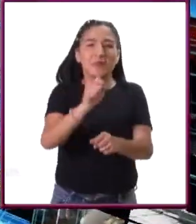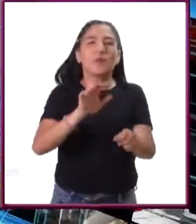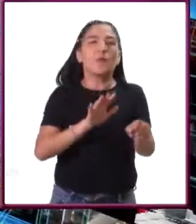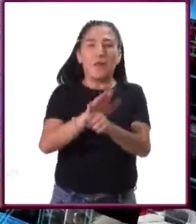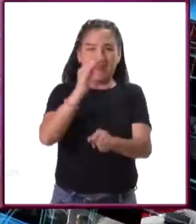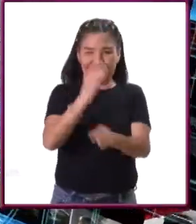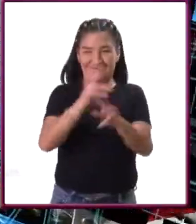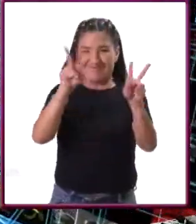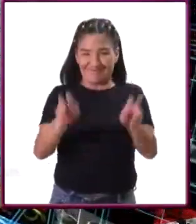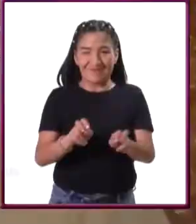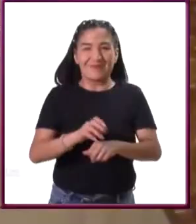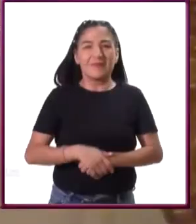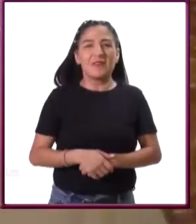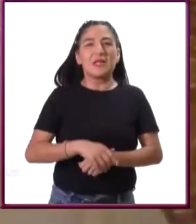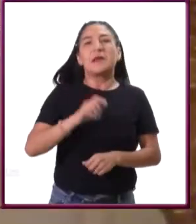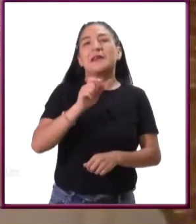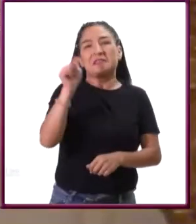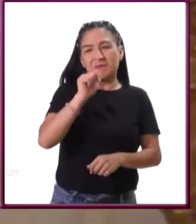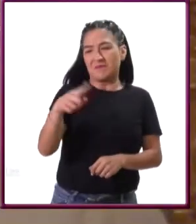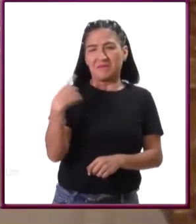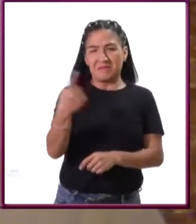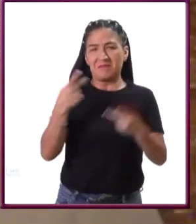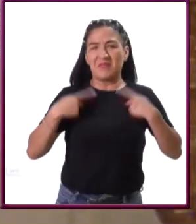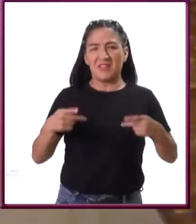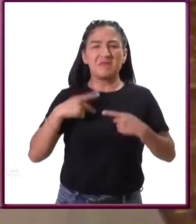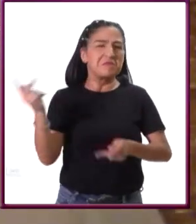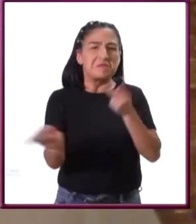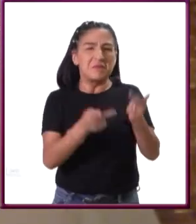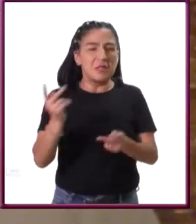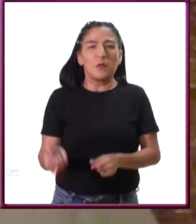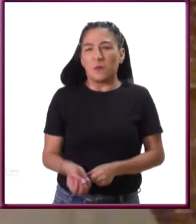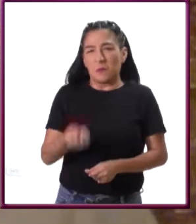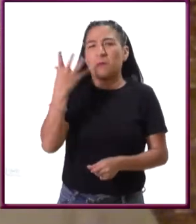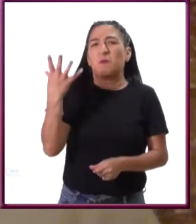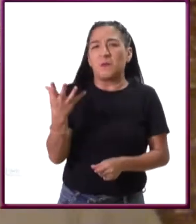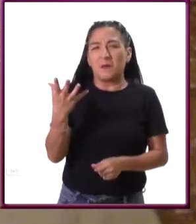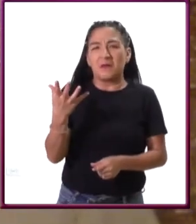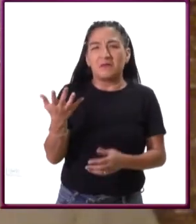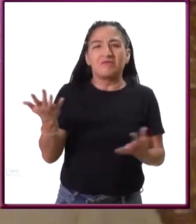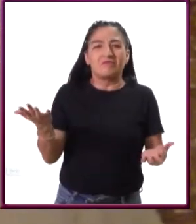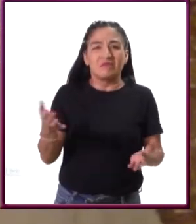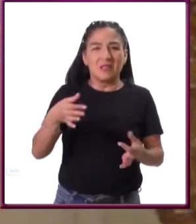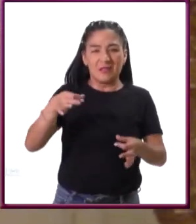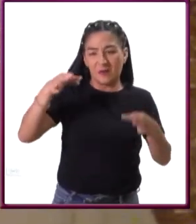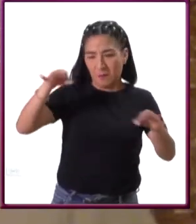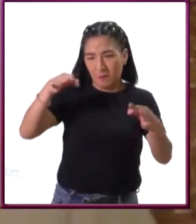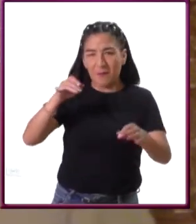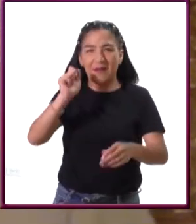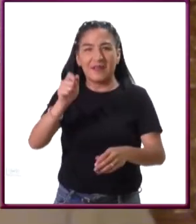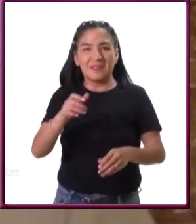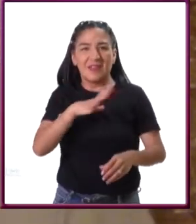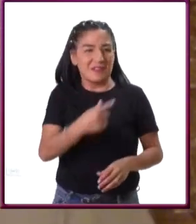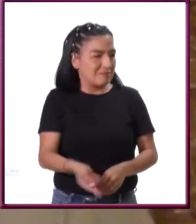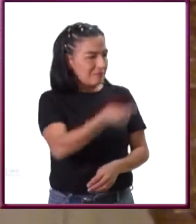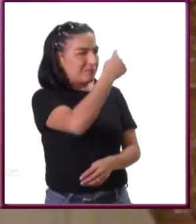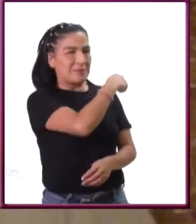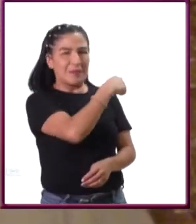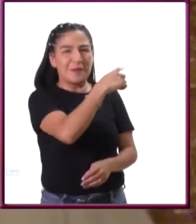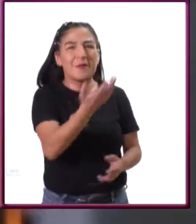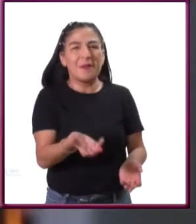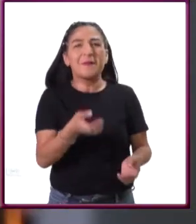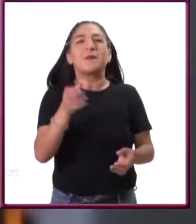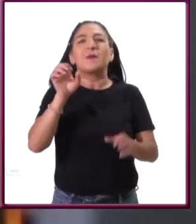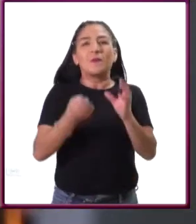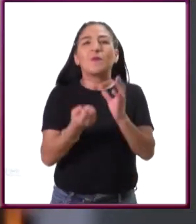uno se hace preguntas de este tipo, cuántas hojas tiene el árbol de enfrente de mi ventana, cuántos pasos dio y que salía a caminar,